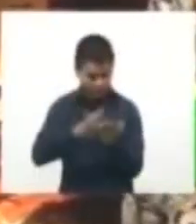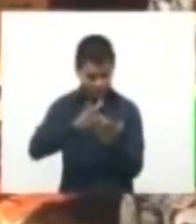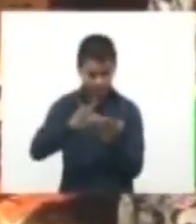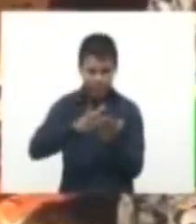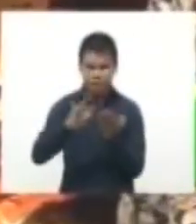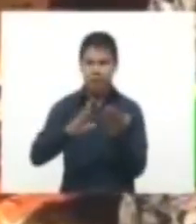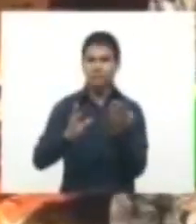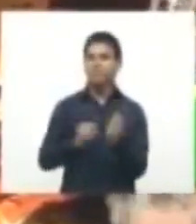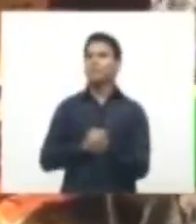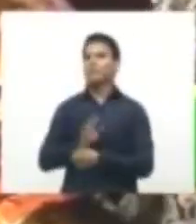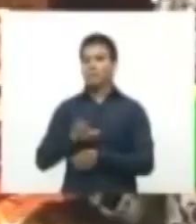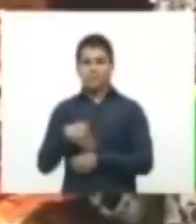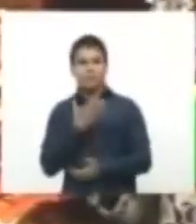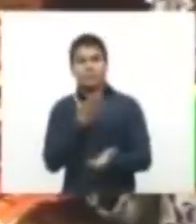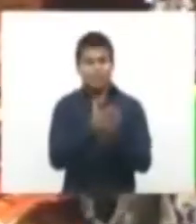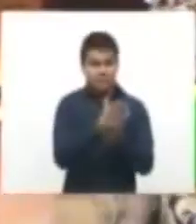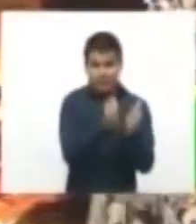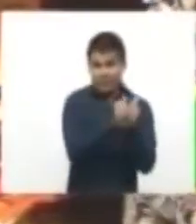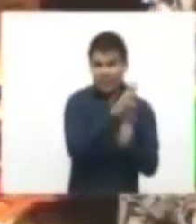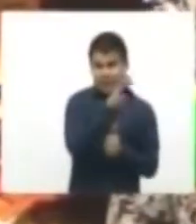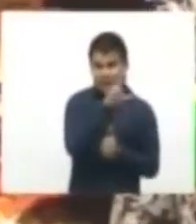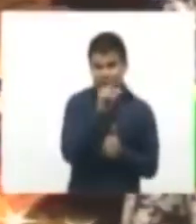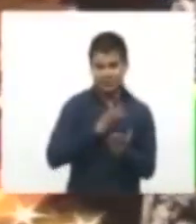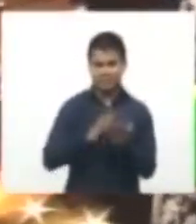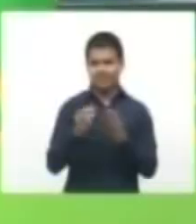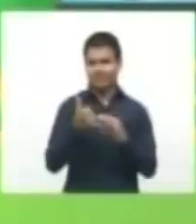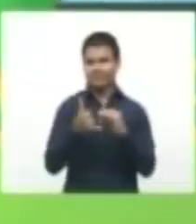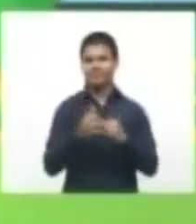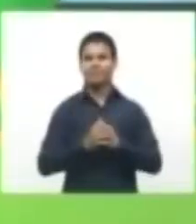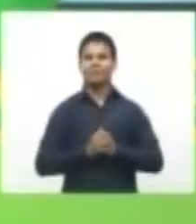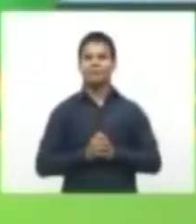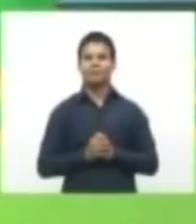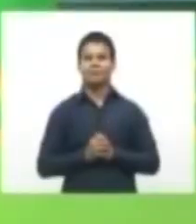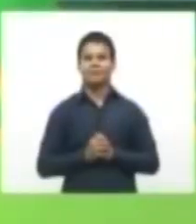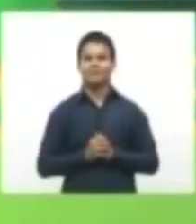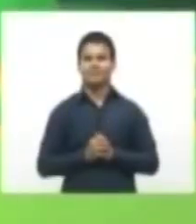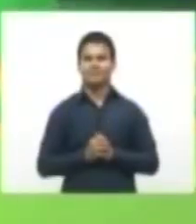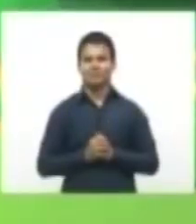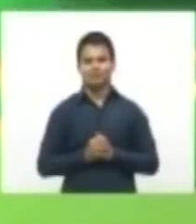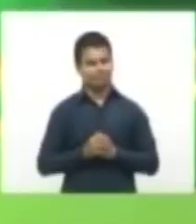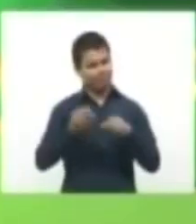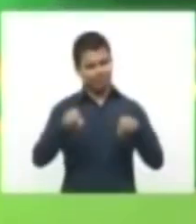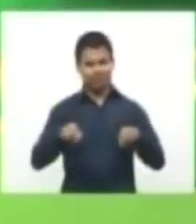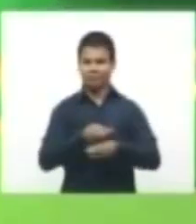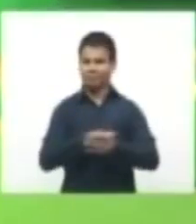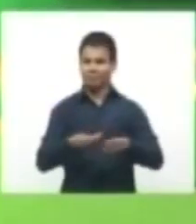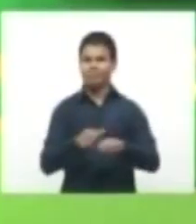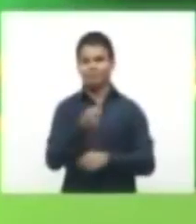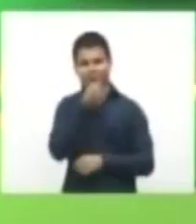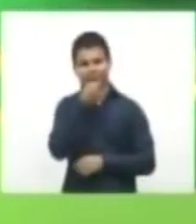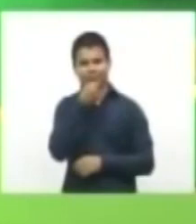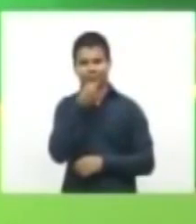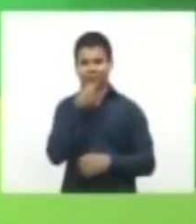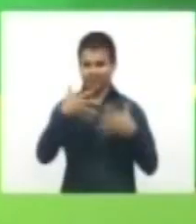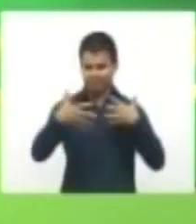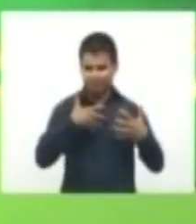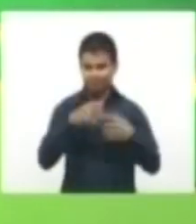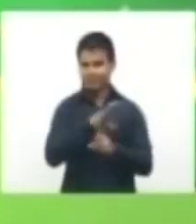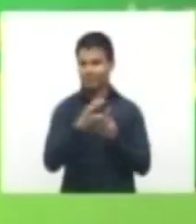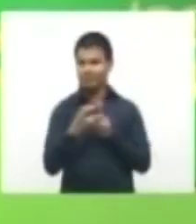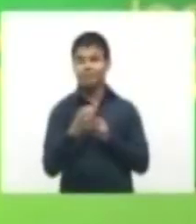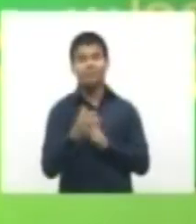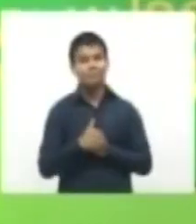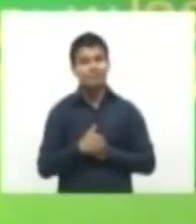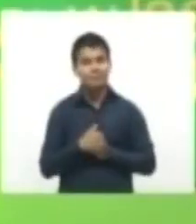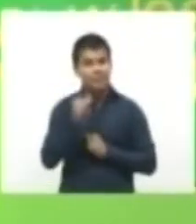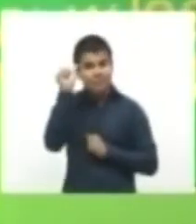Si te mames con Caliope, está metida en WhatsApp. Y hasta aquí las noticias del entretenimiento. No